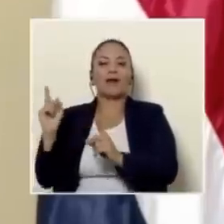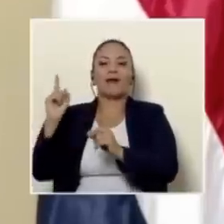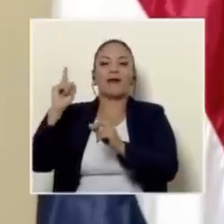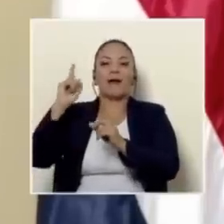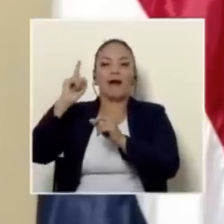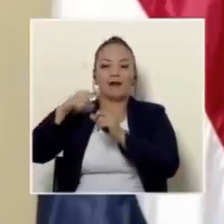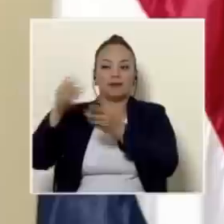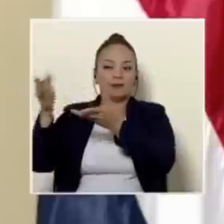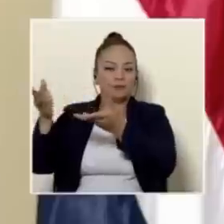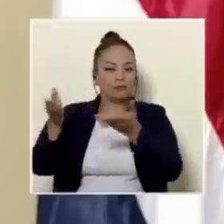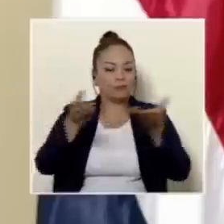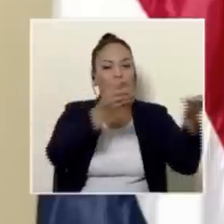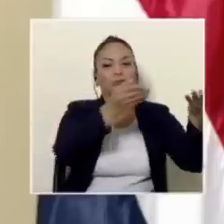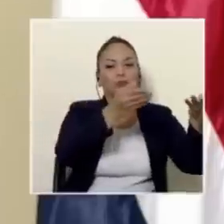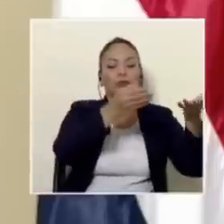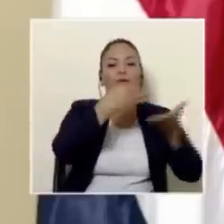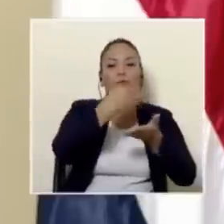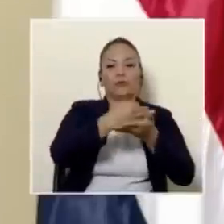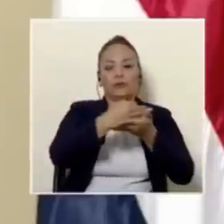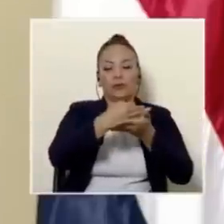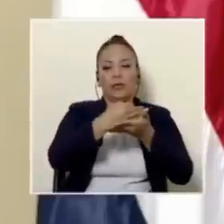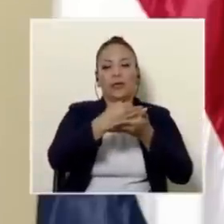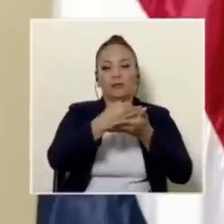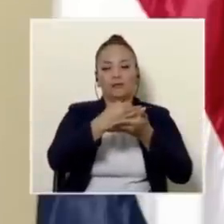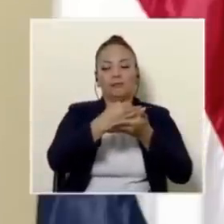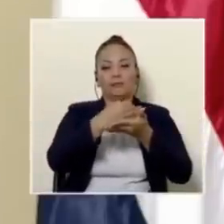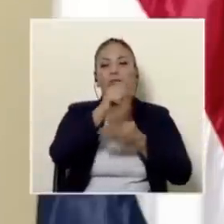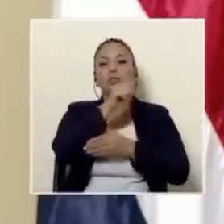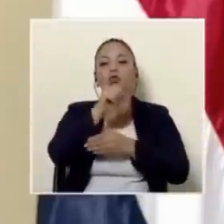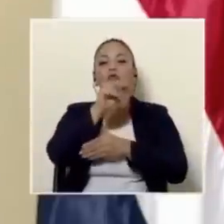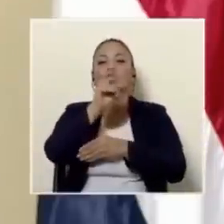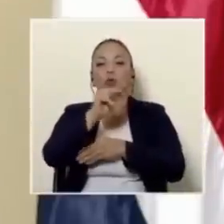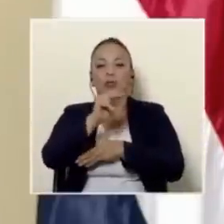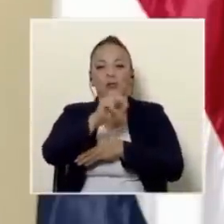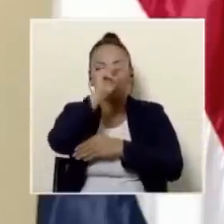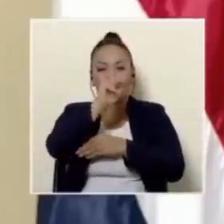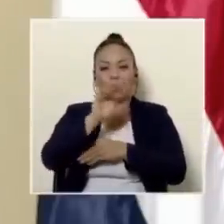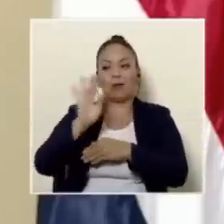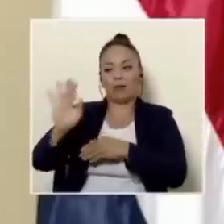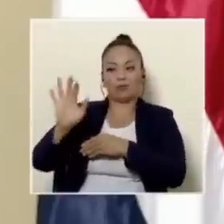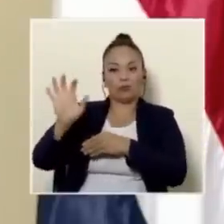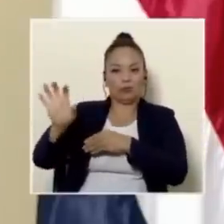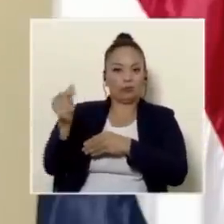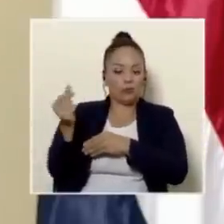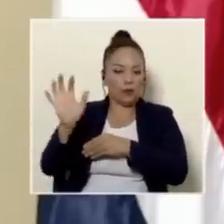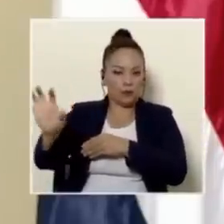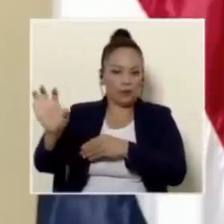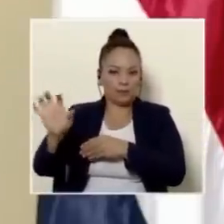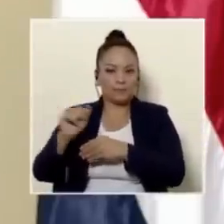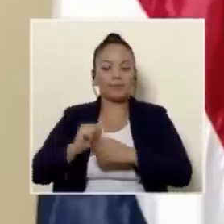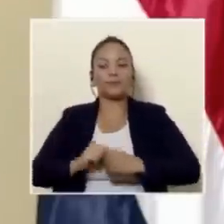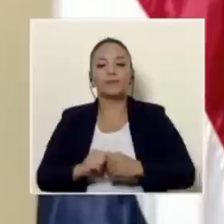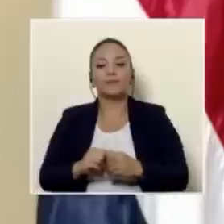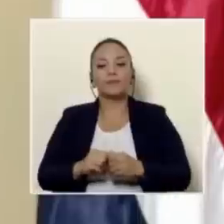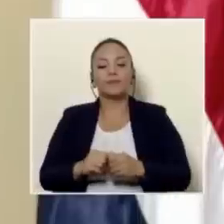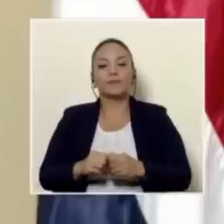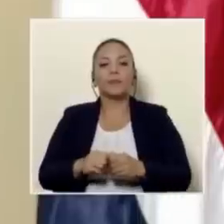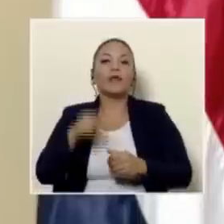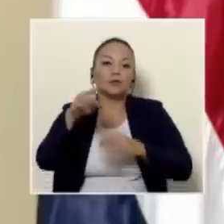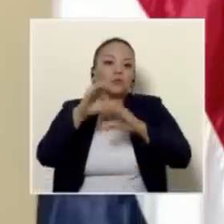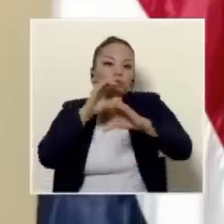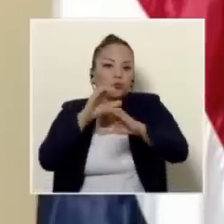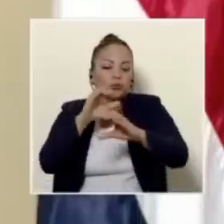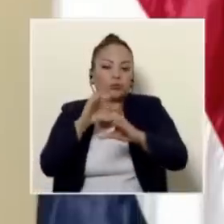norte, ¿verdad? Eso lo costean ellos de dinero de ellos precisamente, ¿verdad? Es